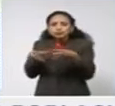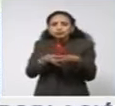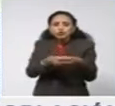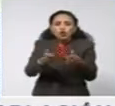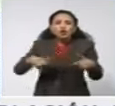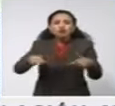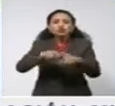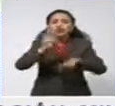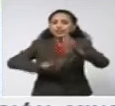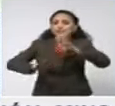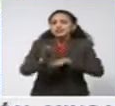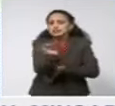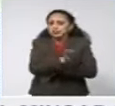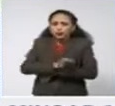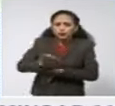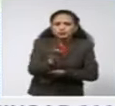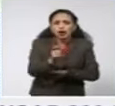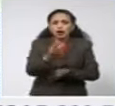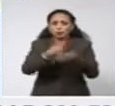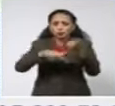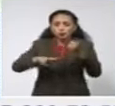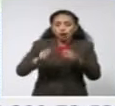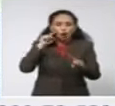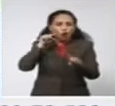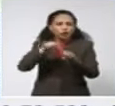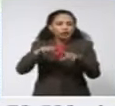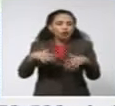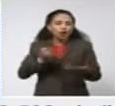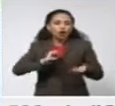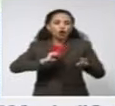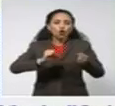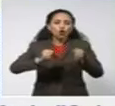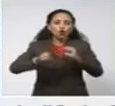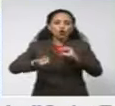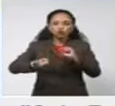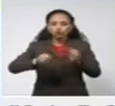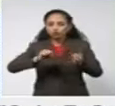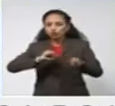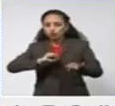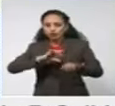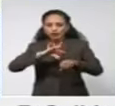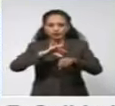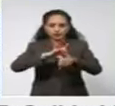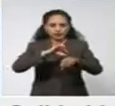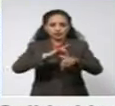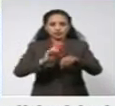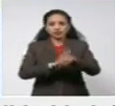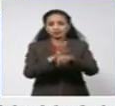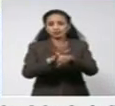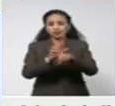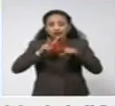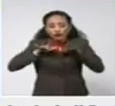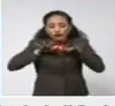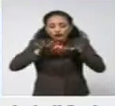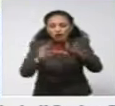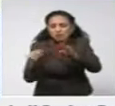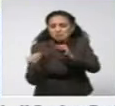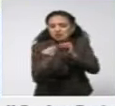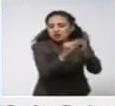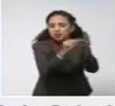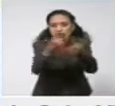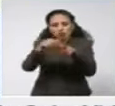provinciales, municipales, con el objetivo de controlar esta transmisión que se mantiene